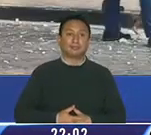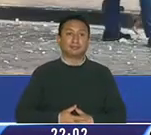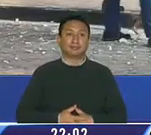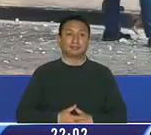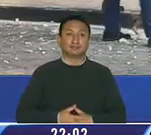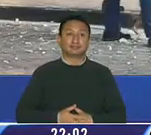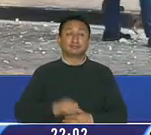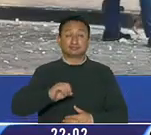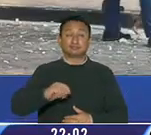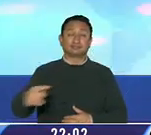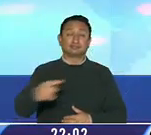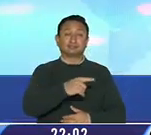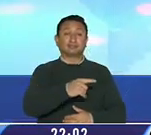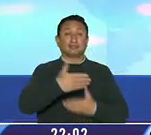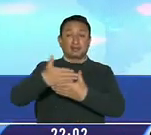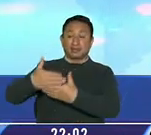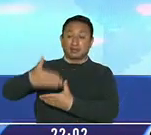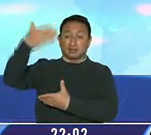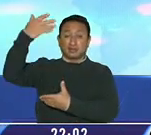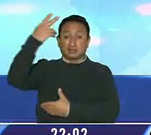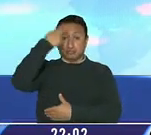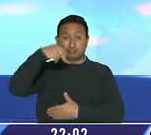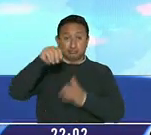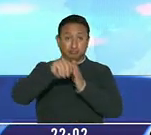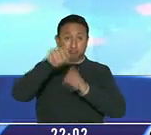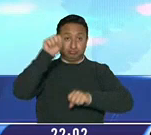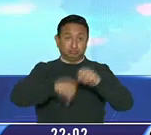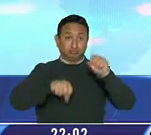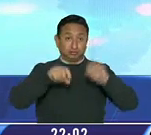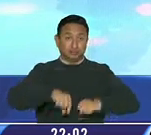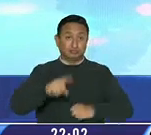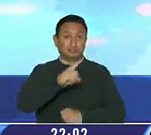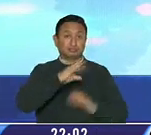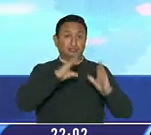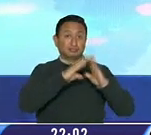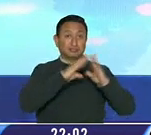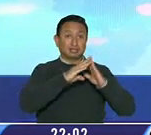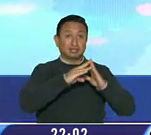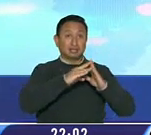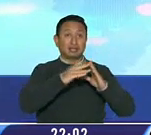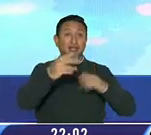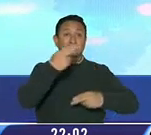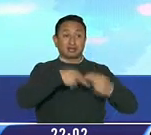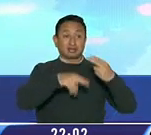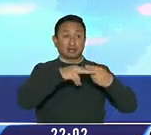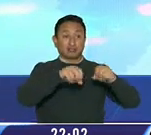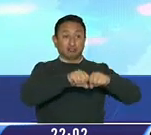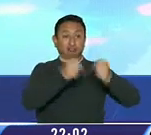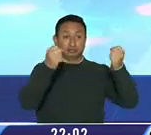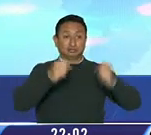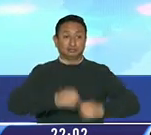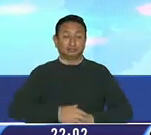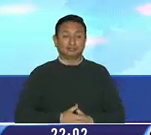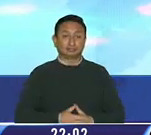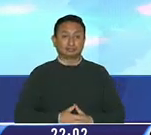Asimismo, se reportaron daños en mampostería de hoteles, condominios, vidrios rotos en negocios de Urdesa